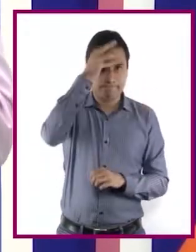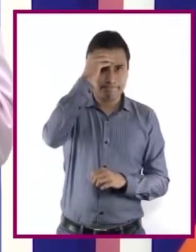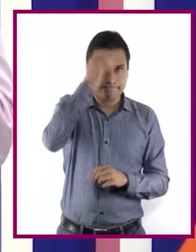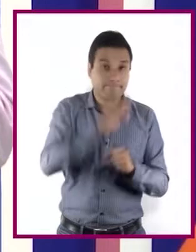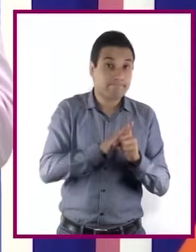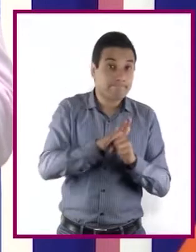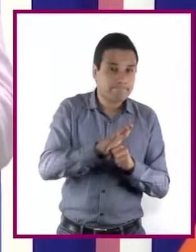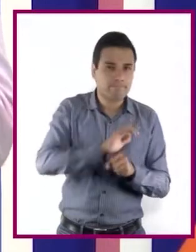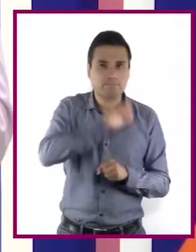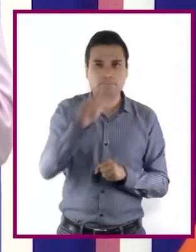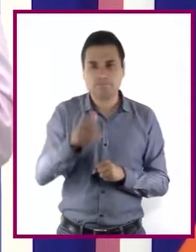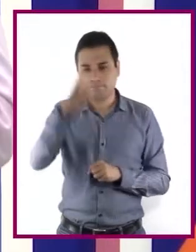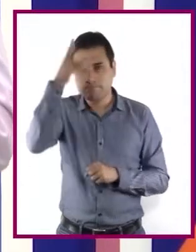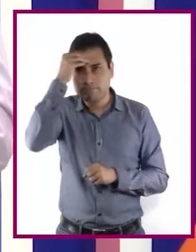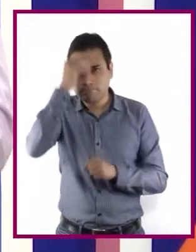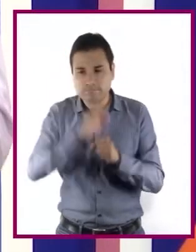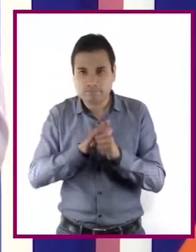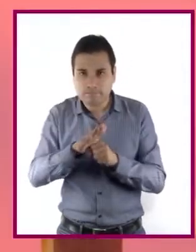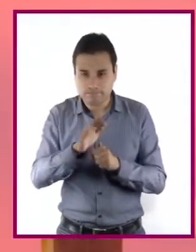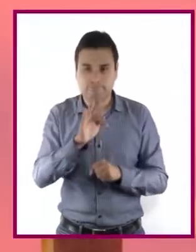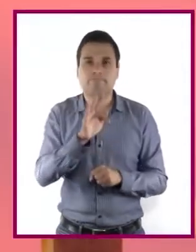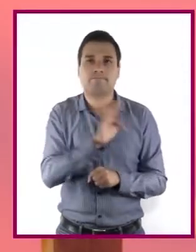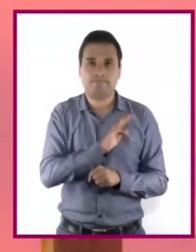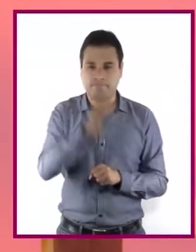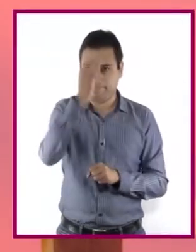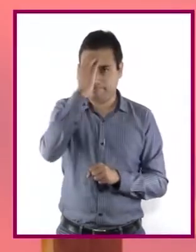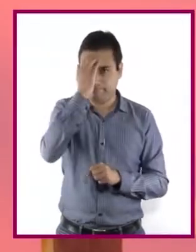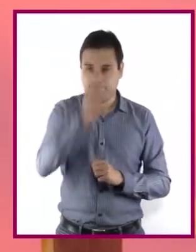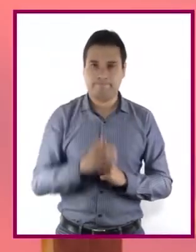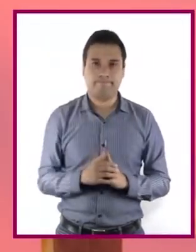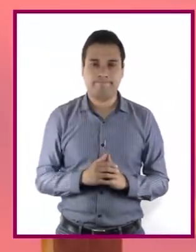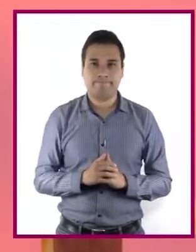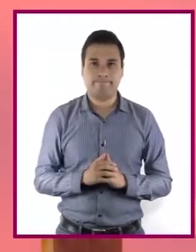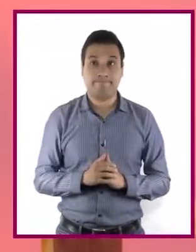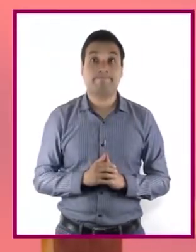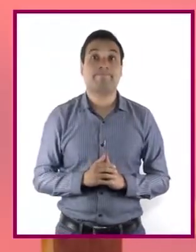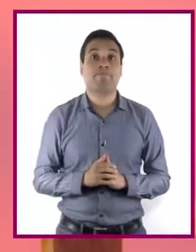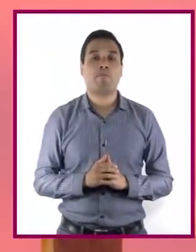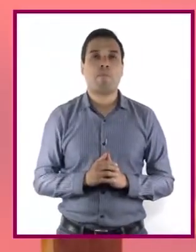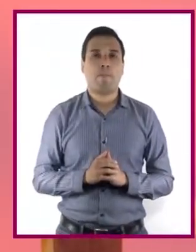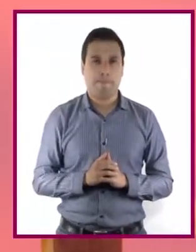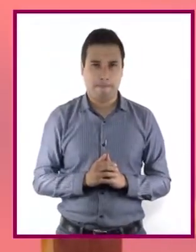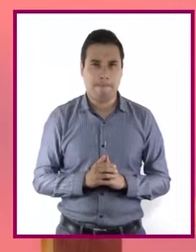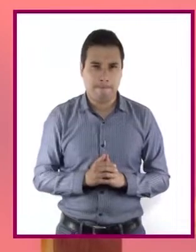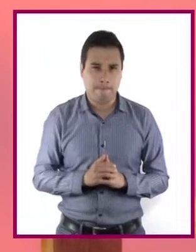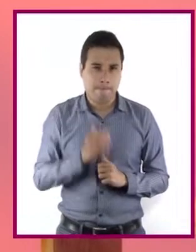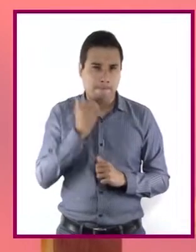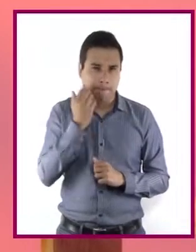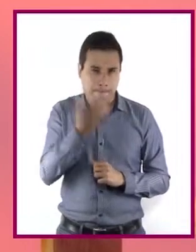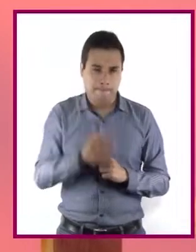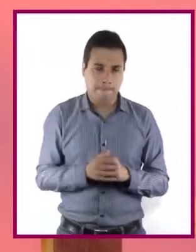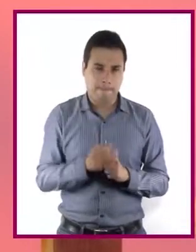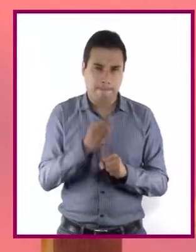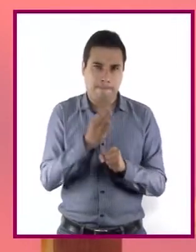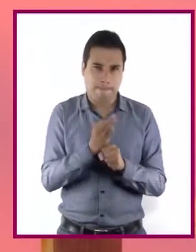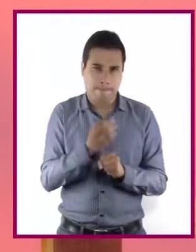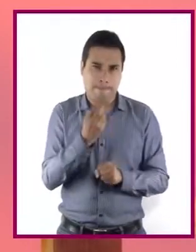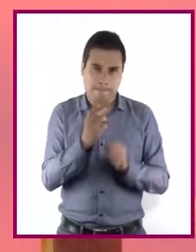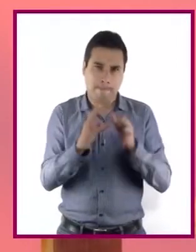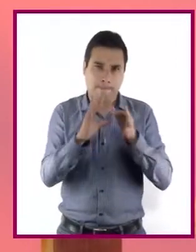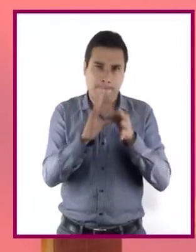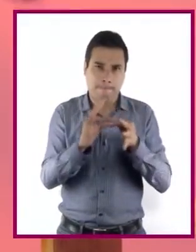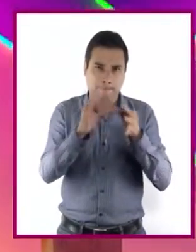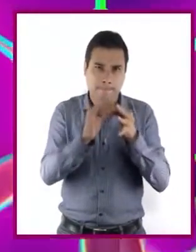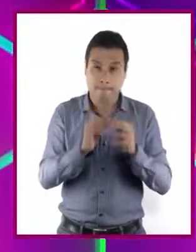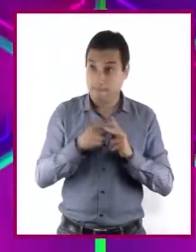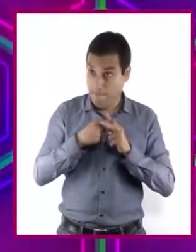que la evaluación forma parte de este aprendizaje. Por supuesto, maestra. Me gustaría que profundizáramos más sobre estos aspectos. ¿Le parece